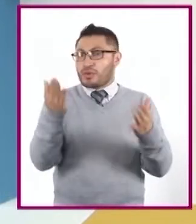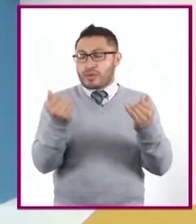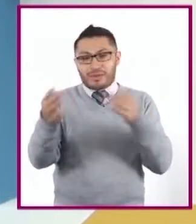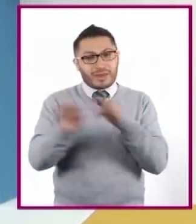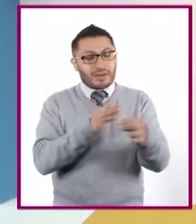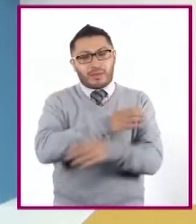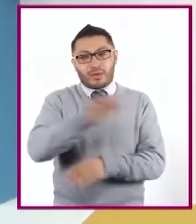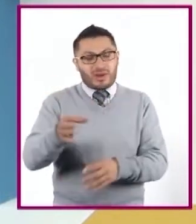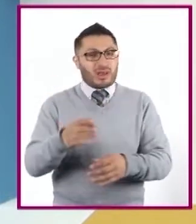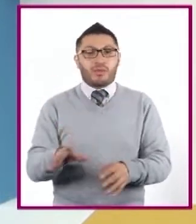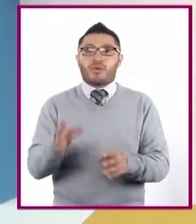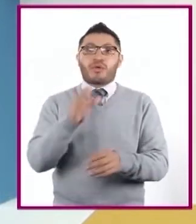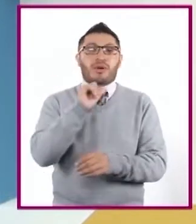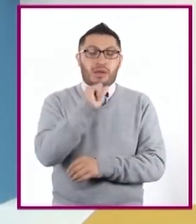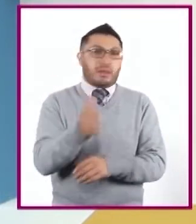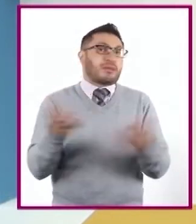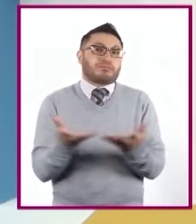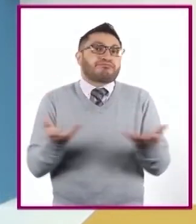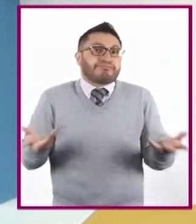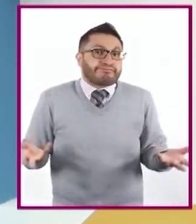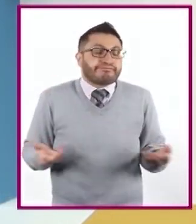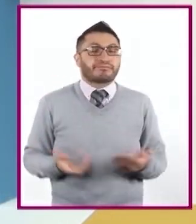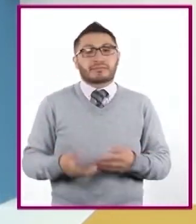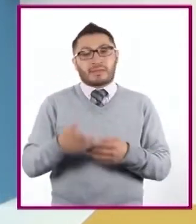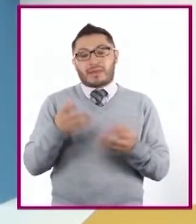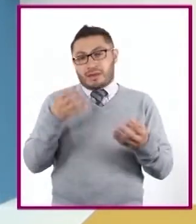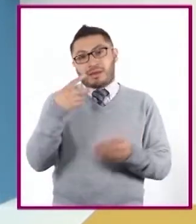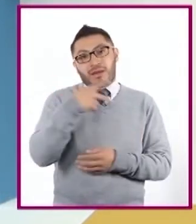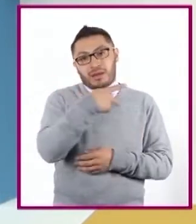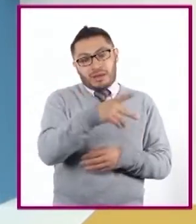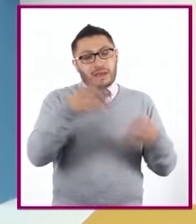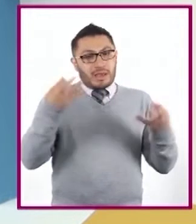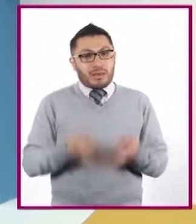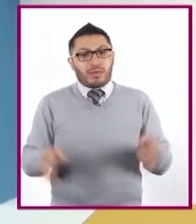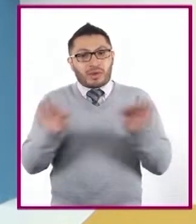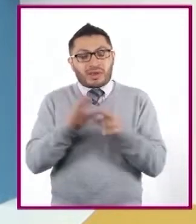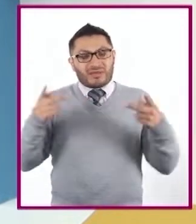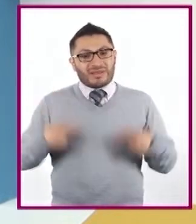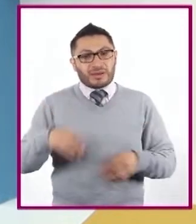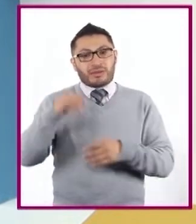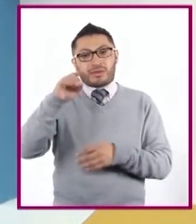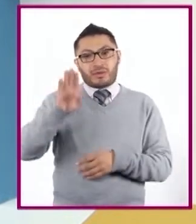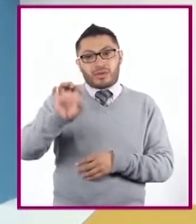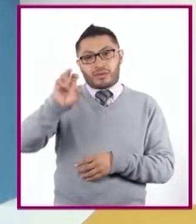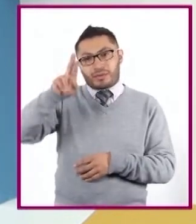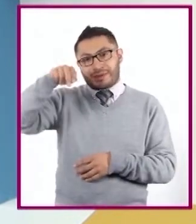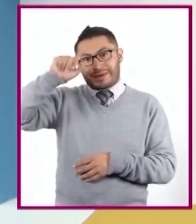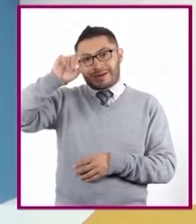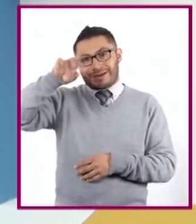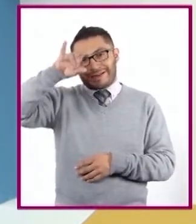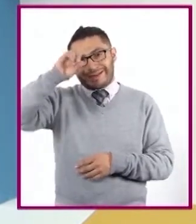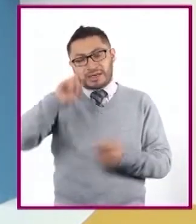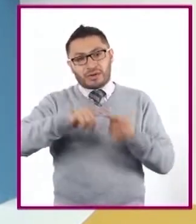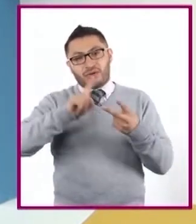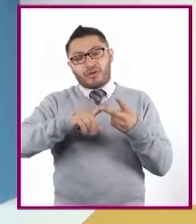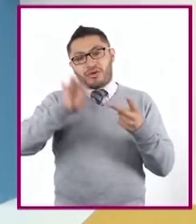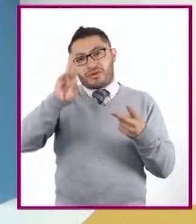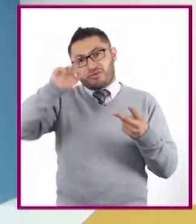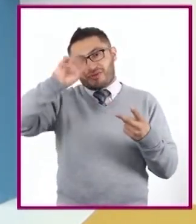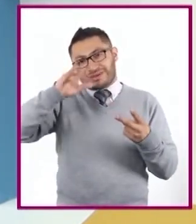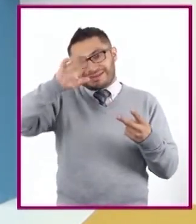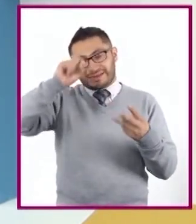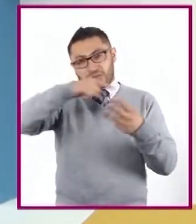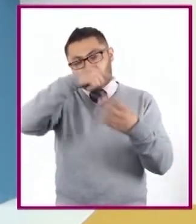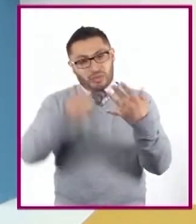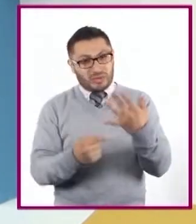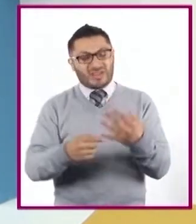agrícolas. Por su parte, importantes obrajeros como Úbeda, Bernardino de Ávila o Francisco López Arrones, quien en el